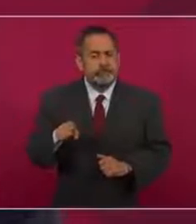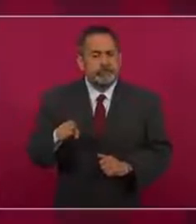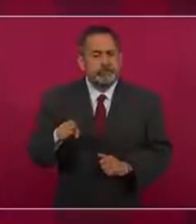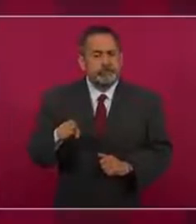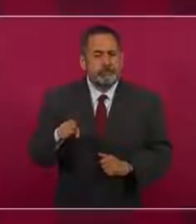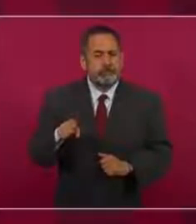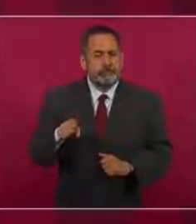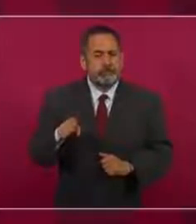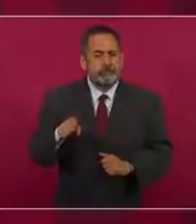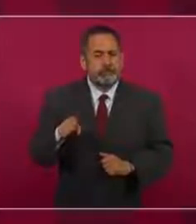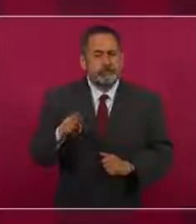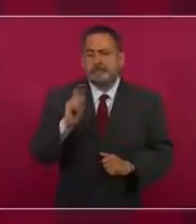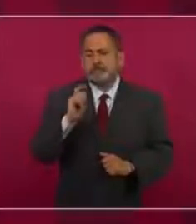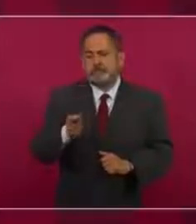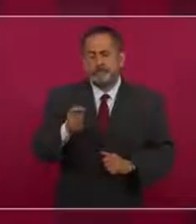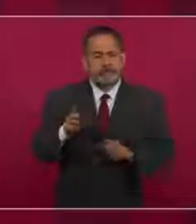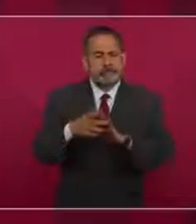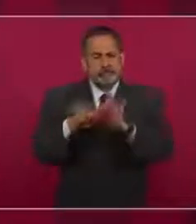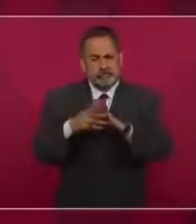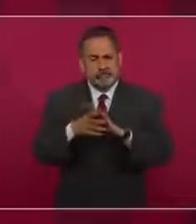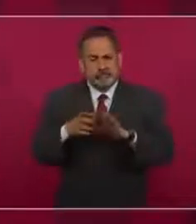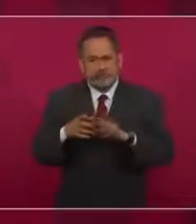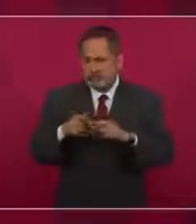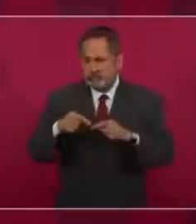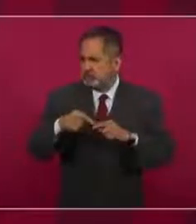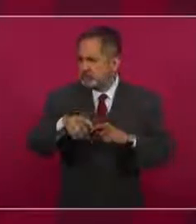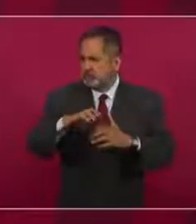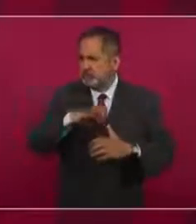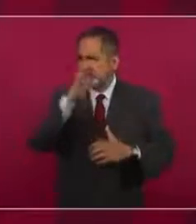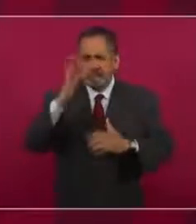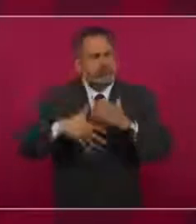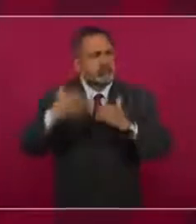ya se va a concluir el periodo